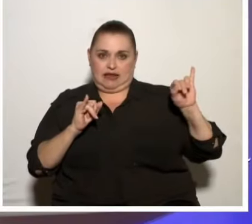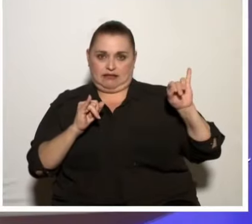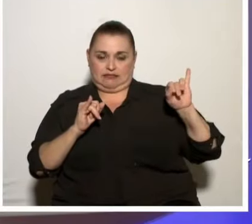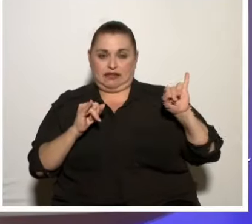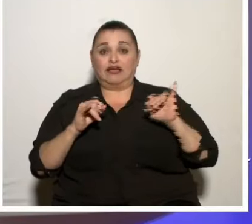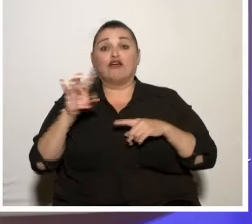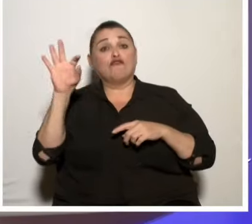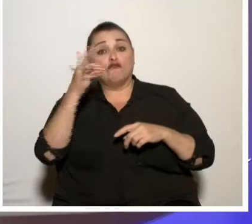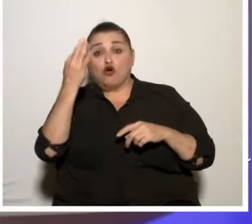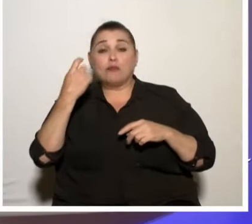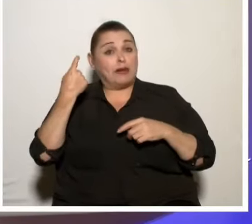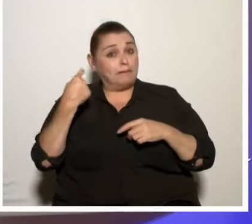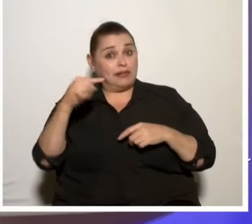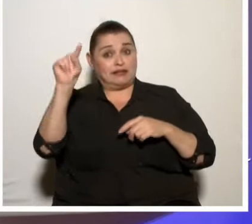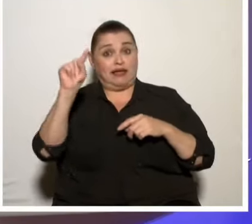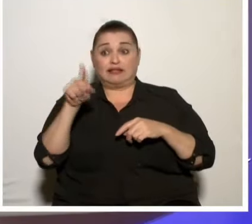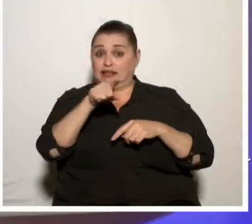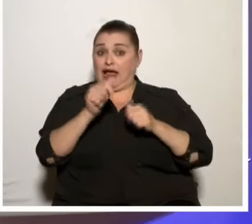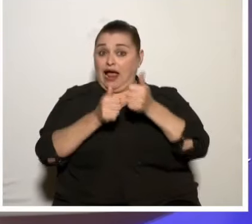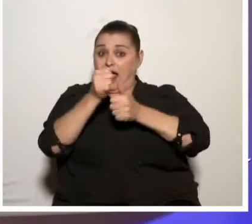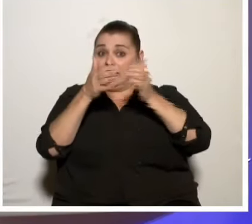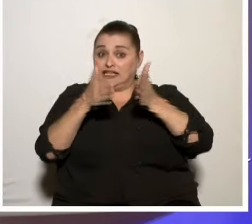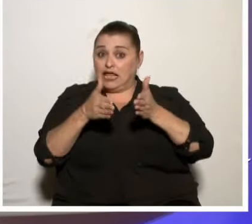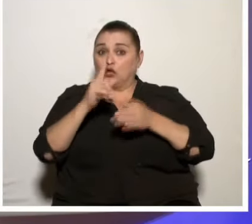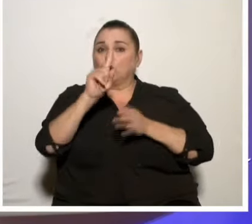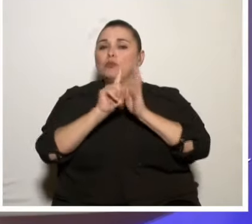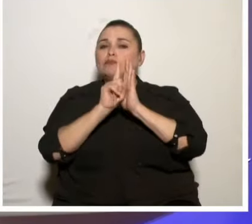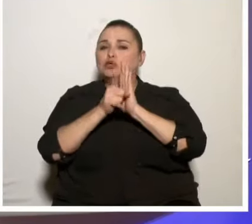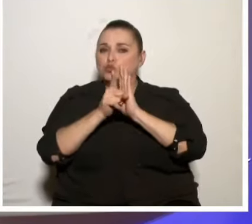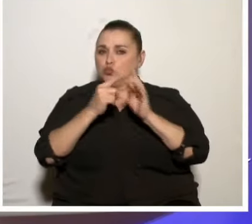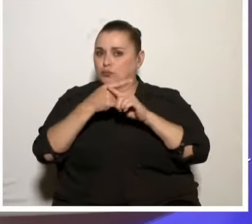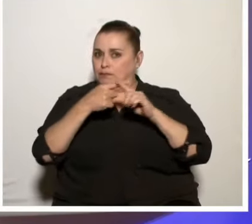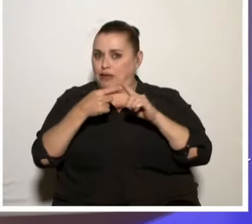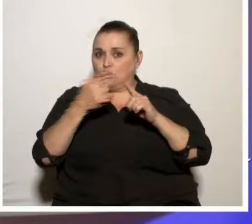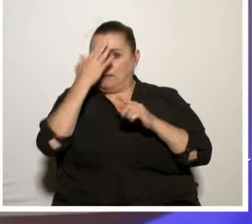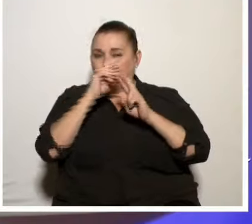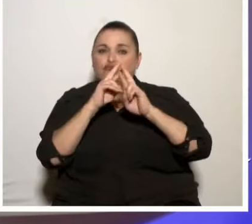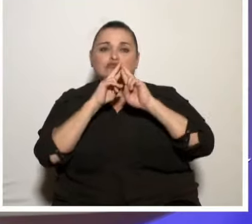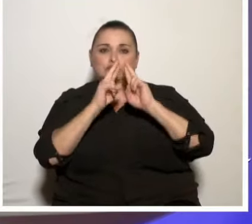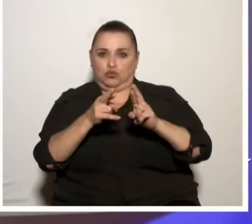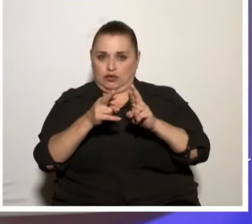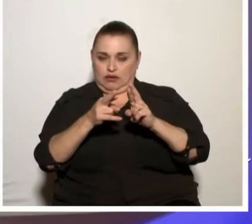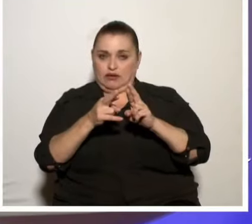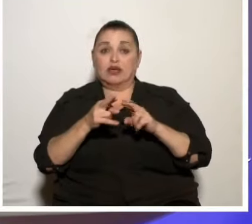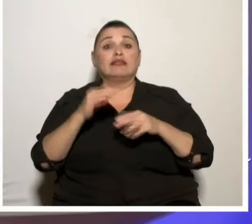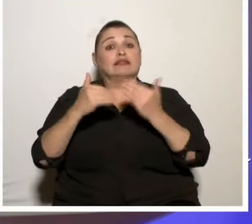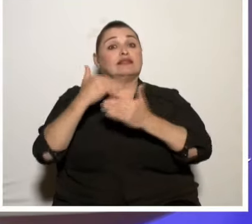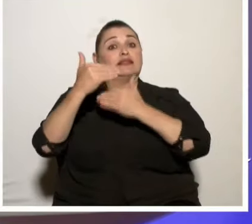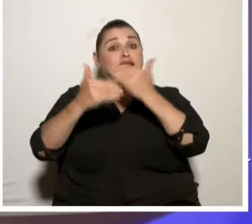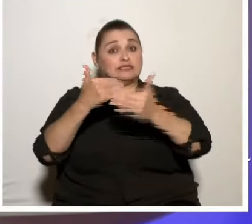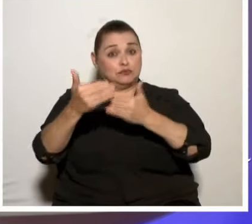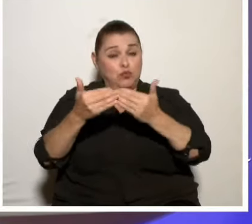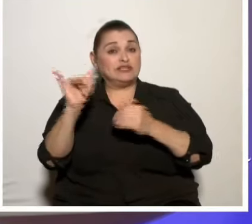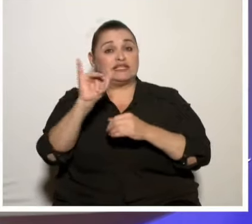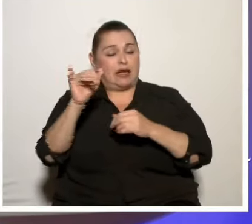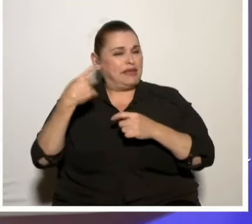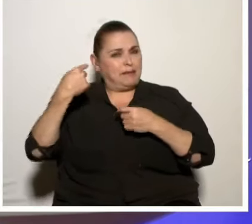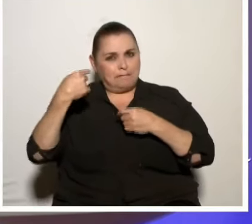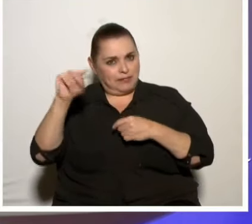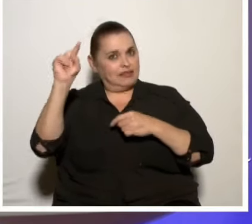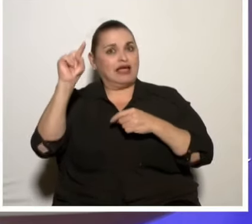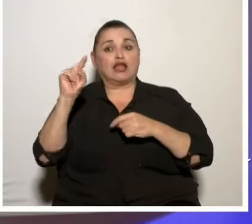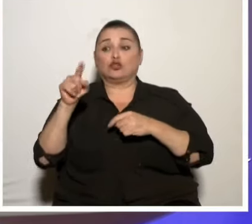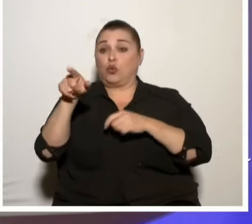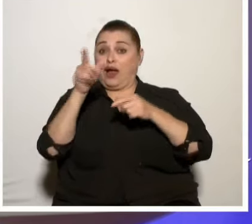De forma inmediata, ese candidato tendrá 1 minuto y medio para responder. Y posteriormente, y también en forma inmediata,